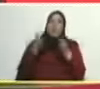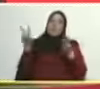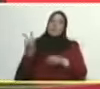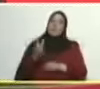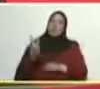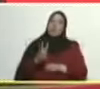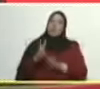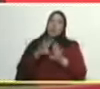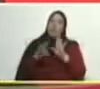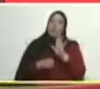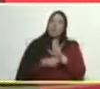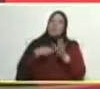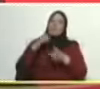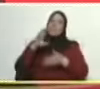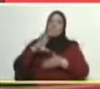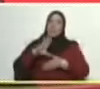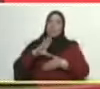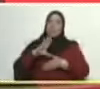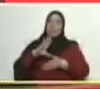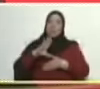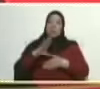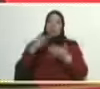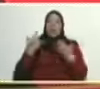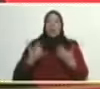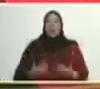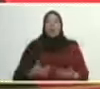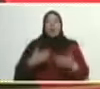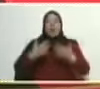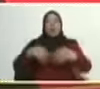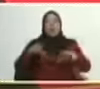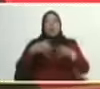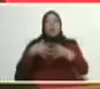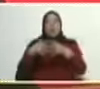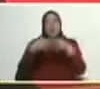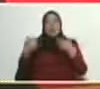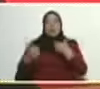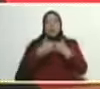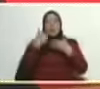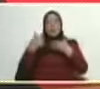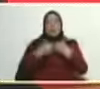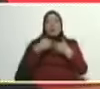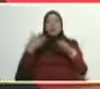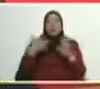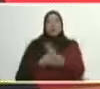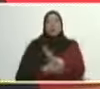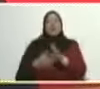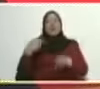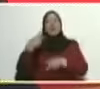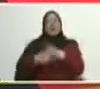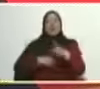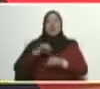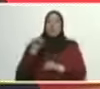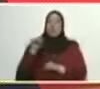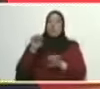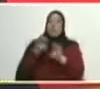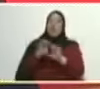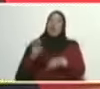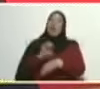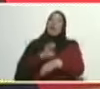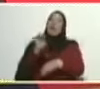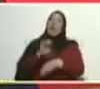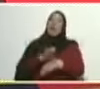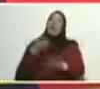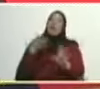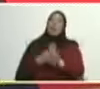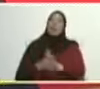del continente americano condenamos con fuerza la violenta irrupción de la policía ecuatoriana en la sede